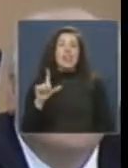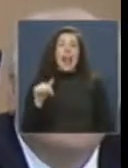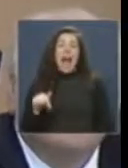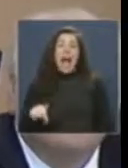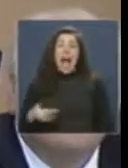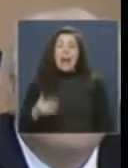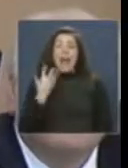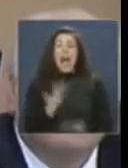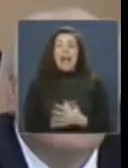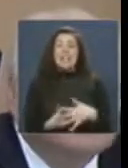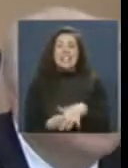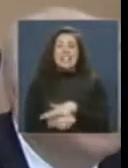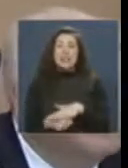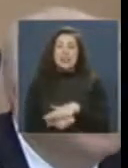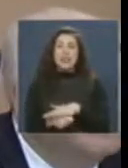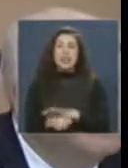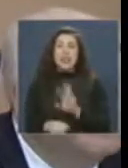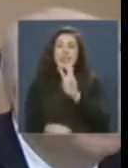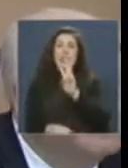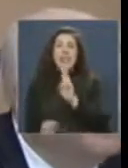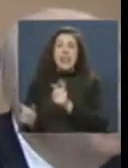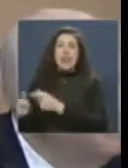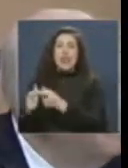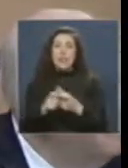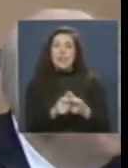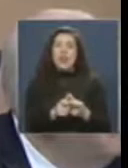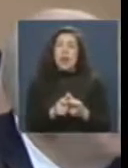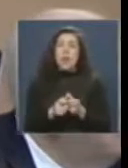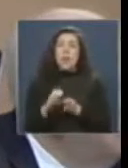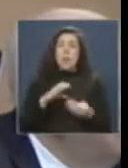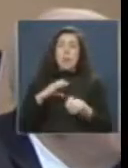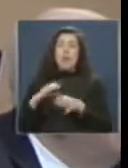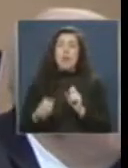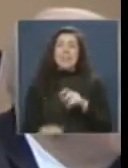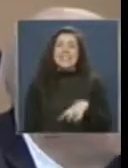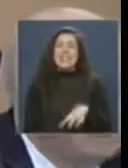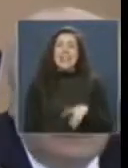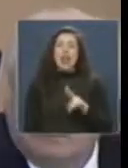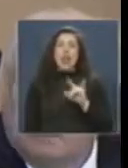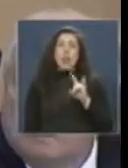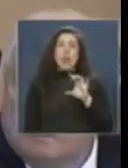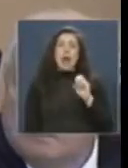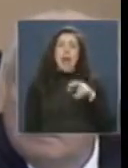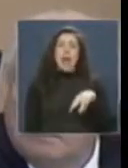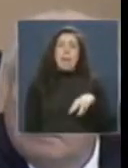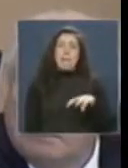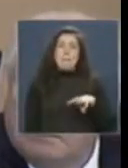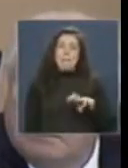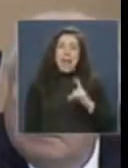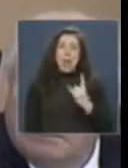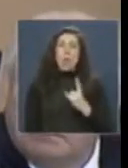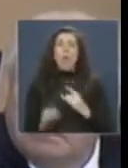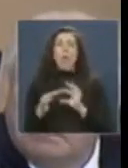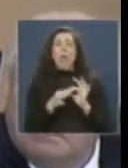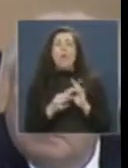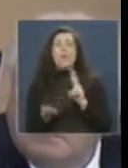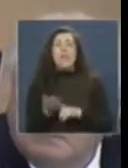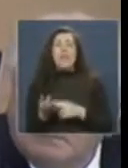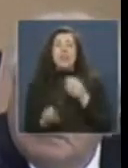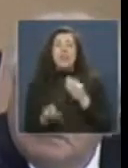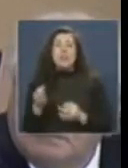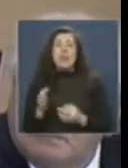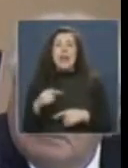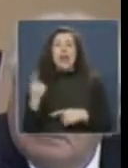día tenemos una situación puntual con tres comités de Puerto Aysén, Rucameu, Unión Verdad y Justicia y El Canelo, que son